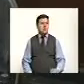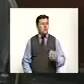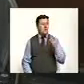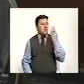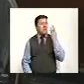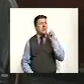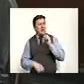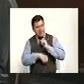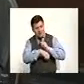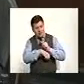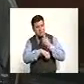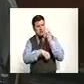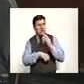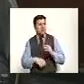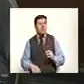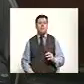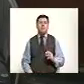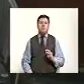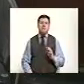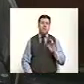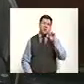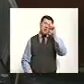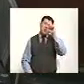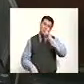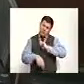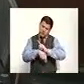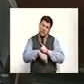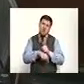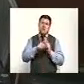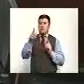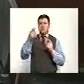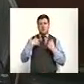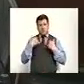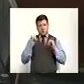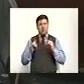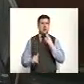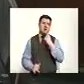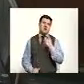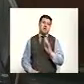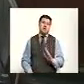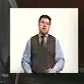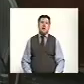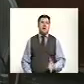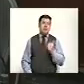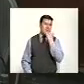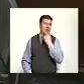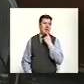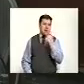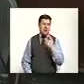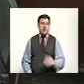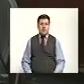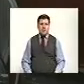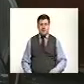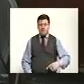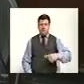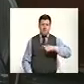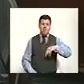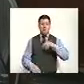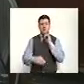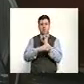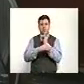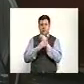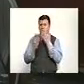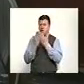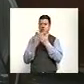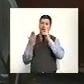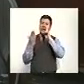...30 segundos, senador. No, déjeme un minuto más que le ha dado usted a los otros. Ya termino para que esto no quede mal dicho. En la práctica se van a sustituir todas